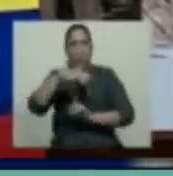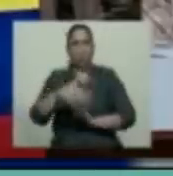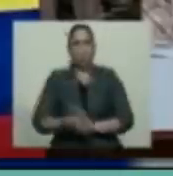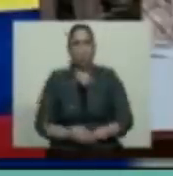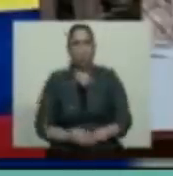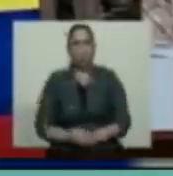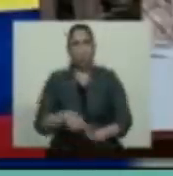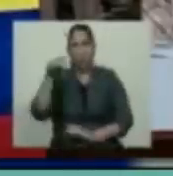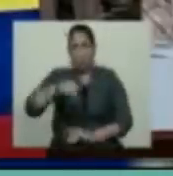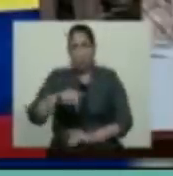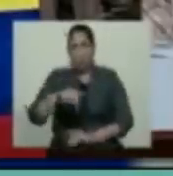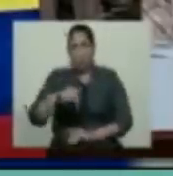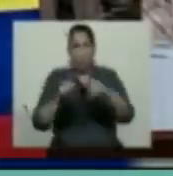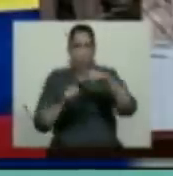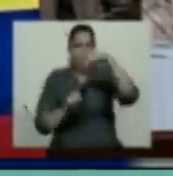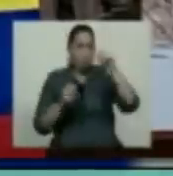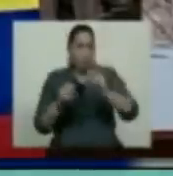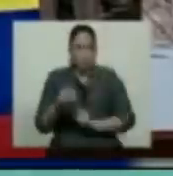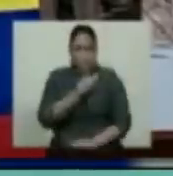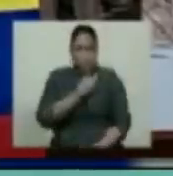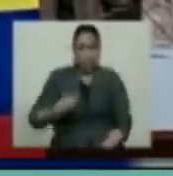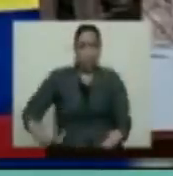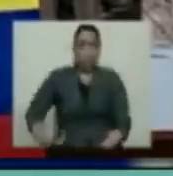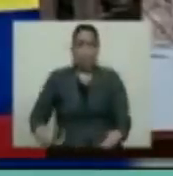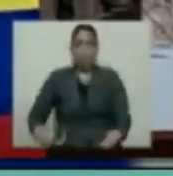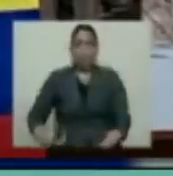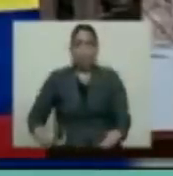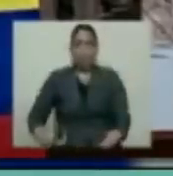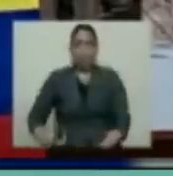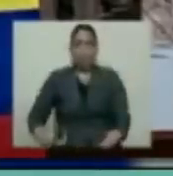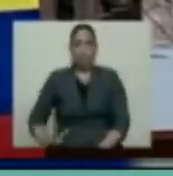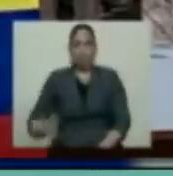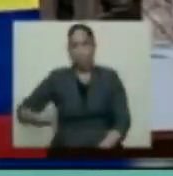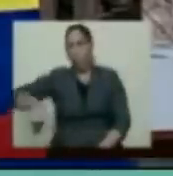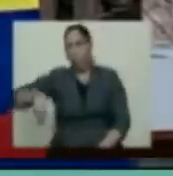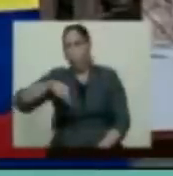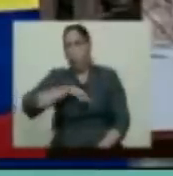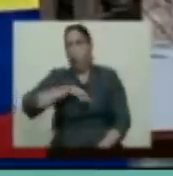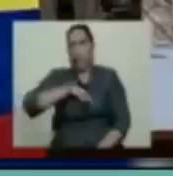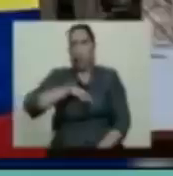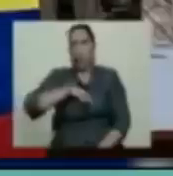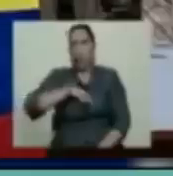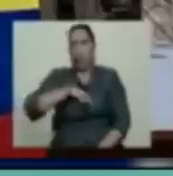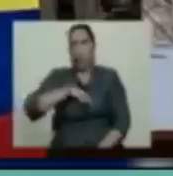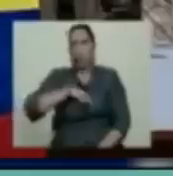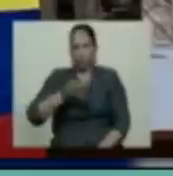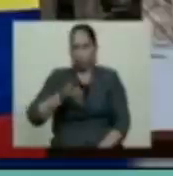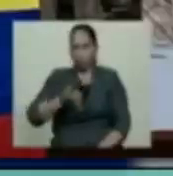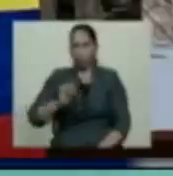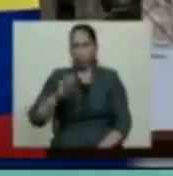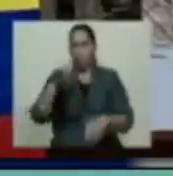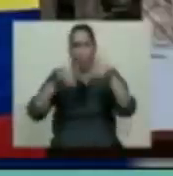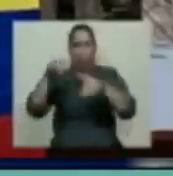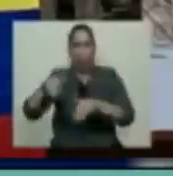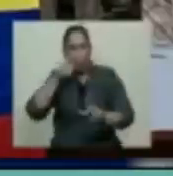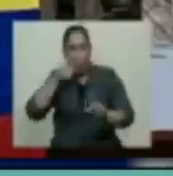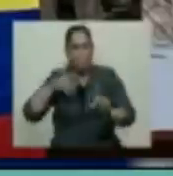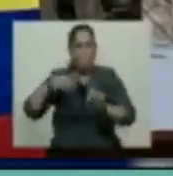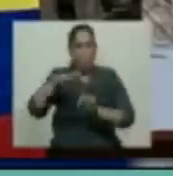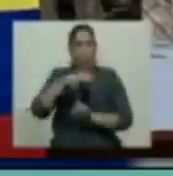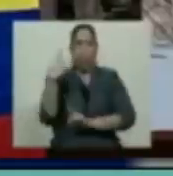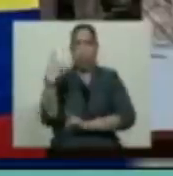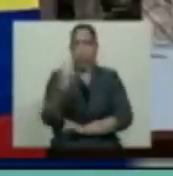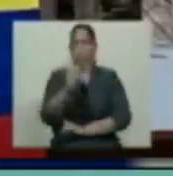Canadá y Arabia Saudita. Bien, no es tanto, lo puede reemplazar. Con todos los otros proveedores lo puede reemplazar. ¿Pero qué sucede,